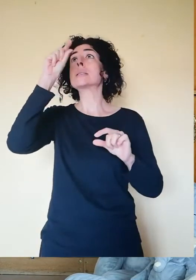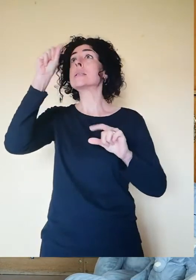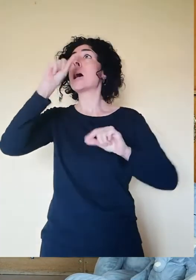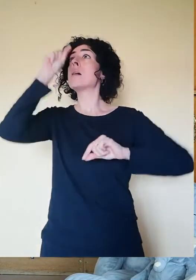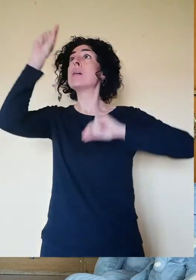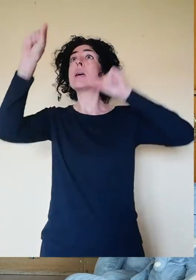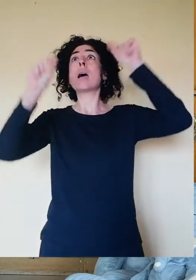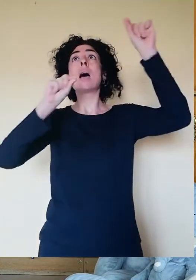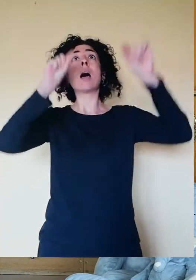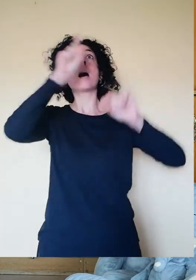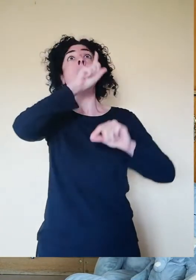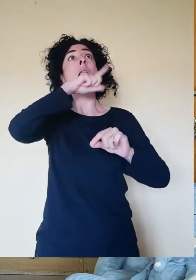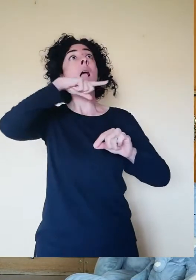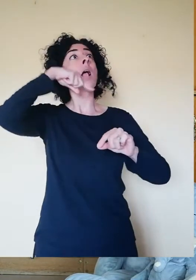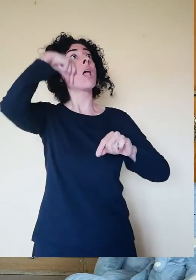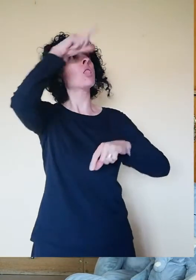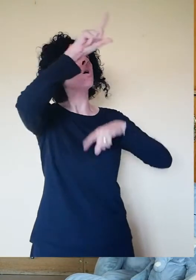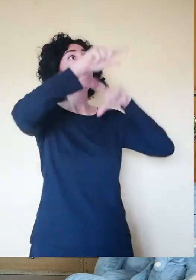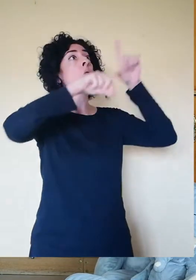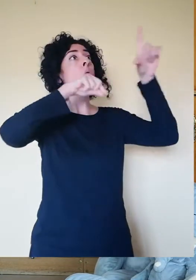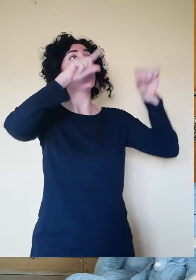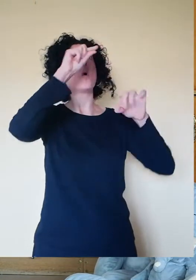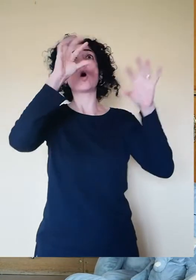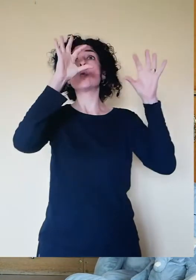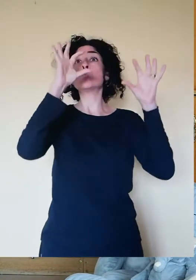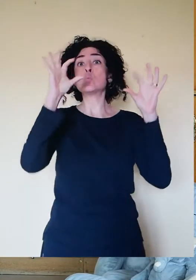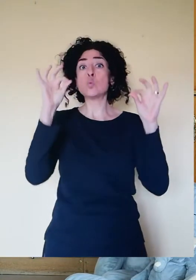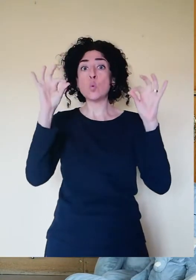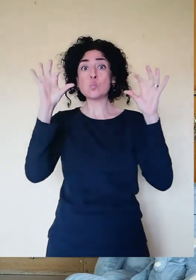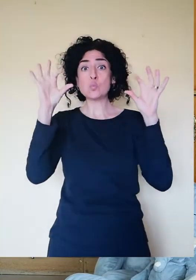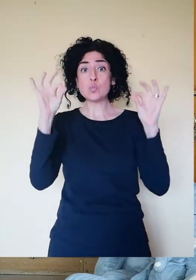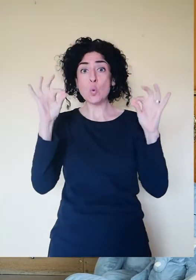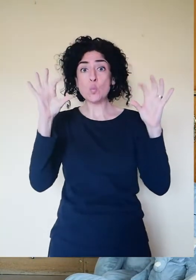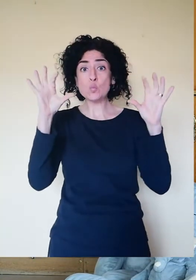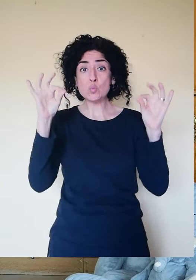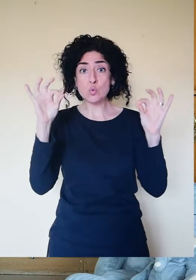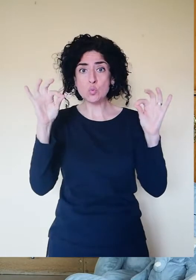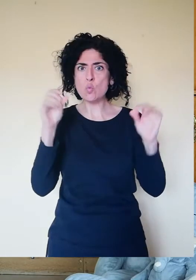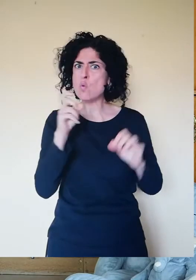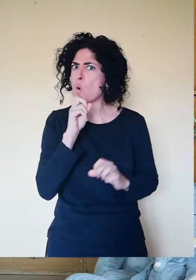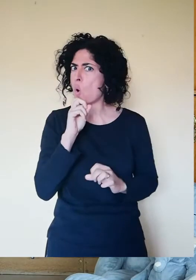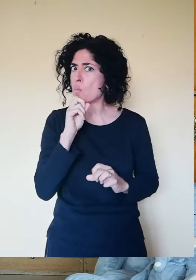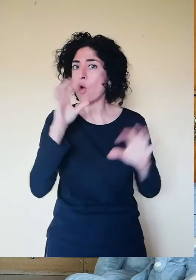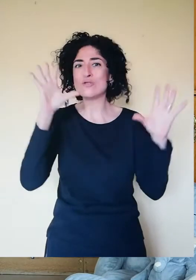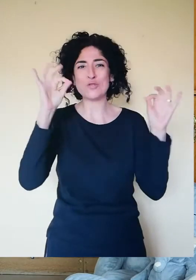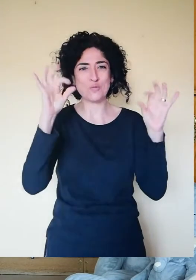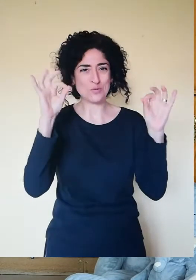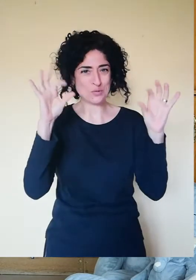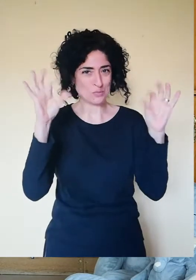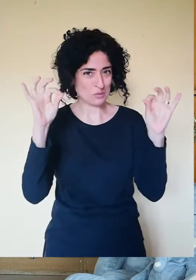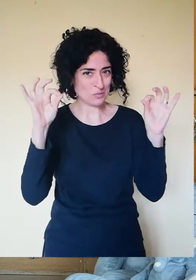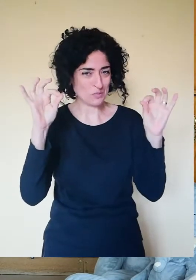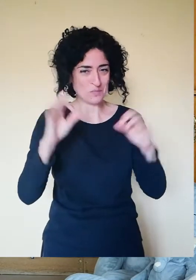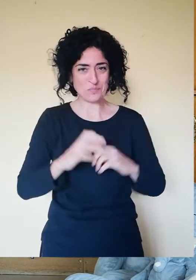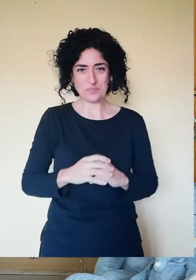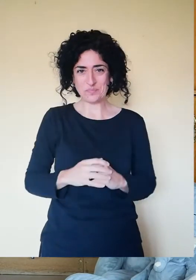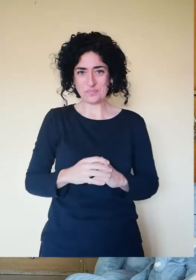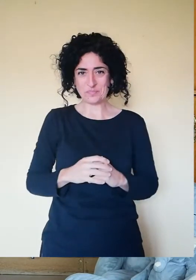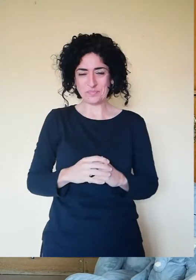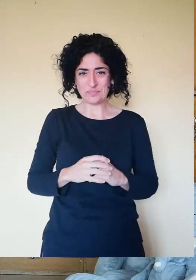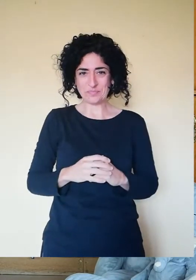van volando y la miel recolectando. Sum, sum, sum, hacen sum, sum,